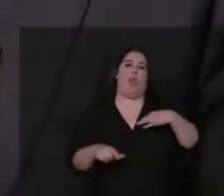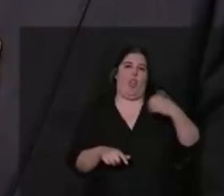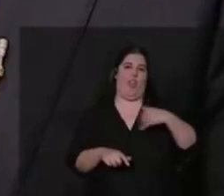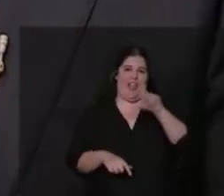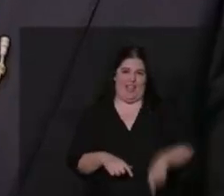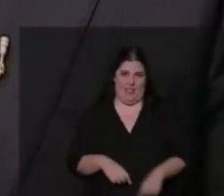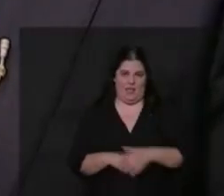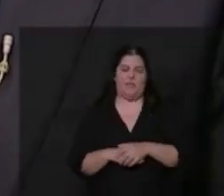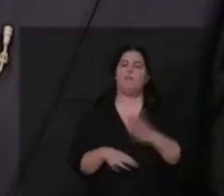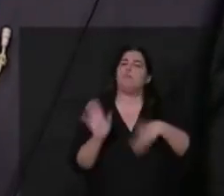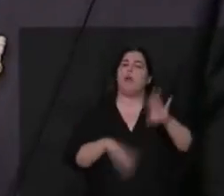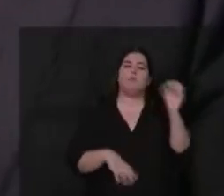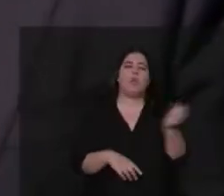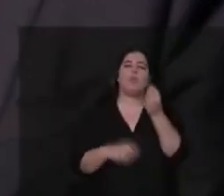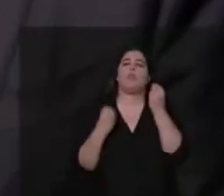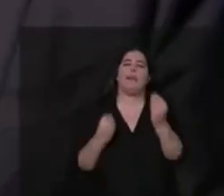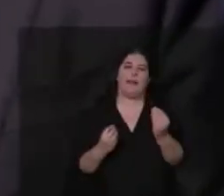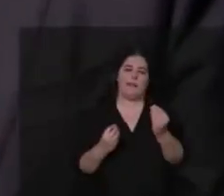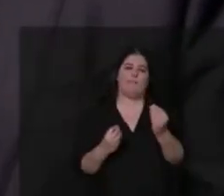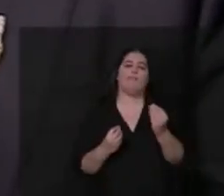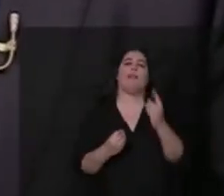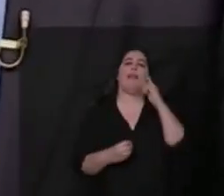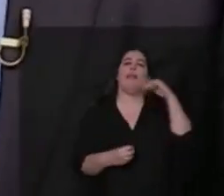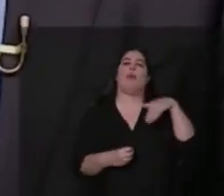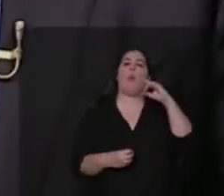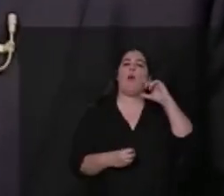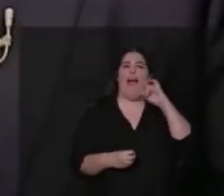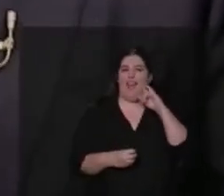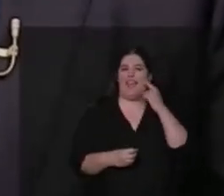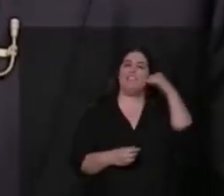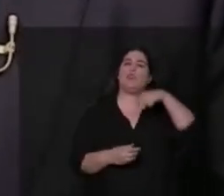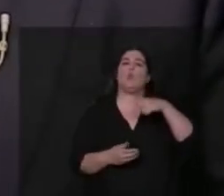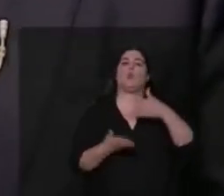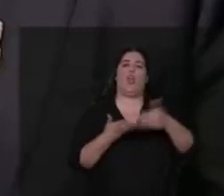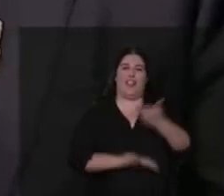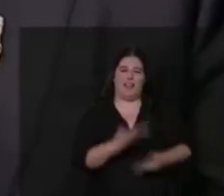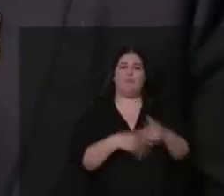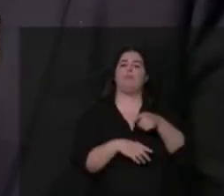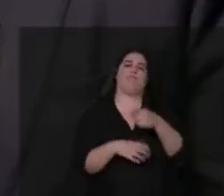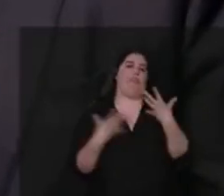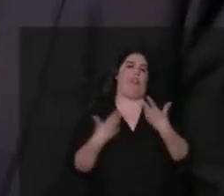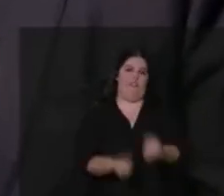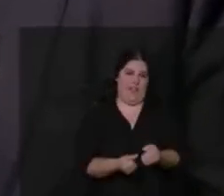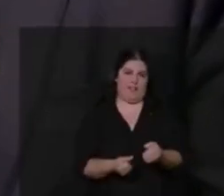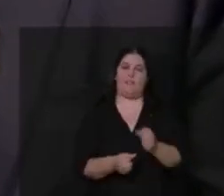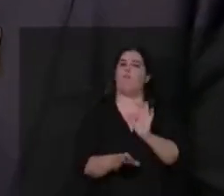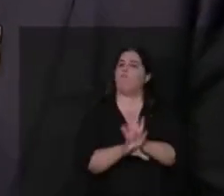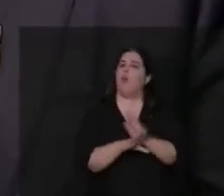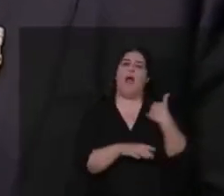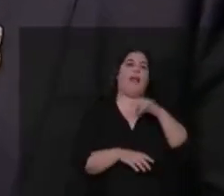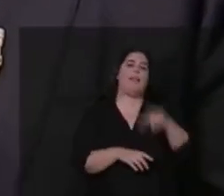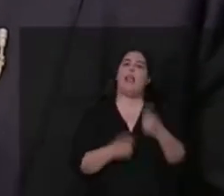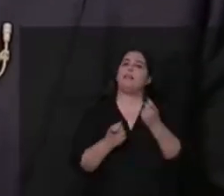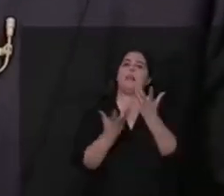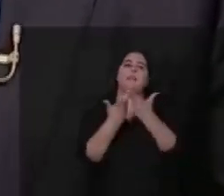Y sobre todas las cosas, la defensa del INCUCAI. Argentina merece tener un sistema solidario de donación